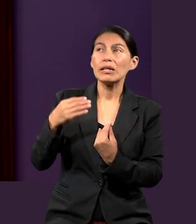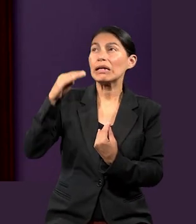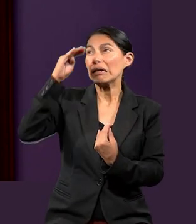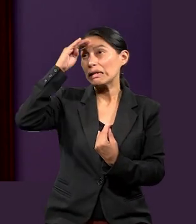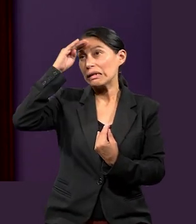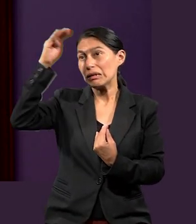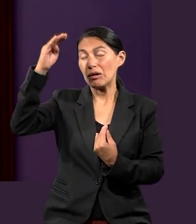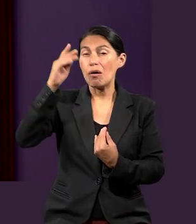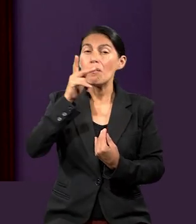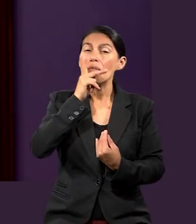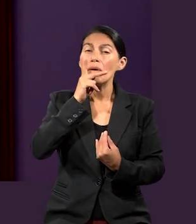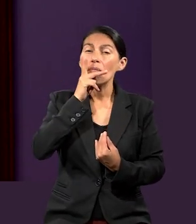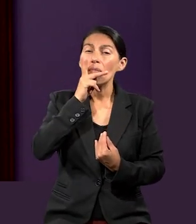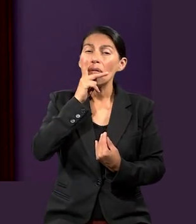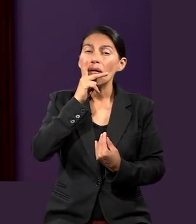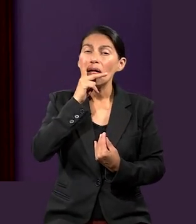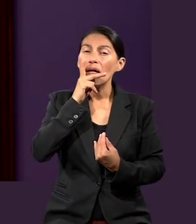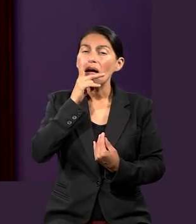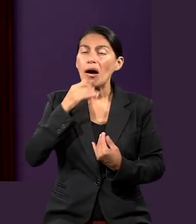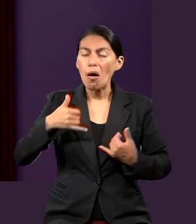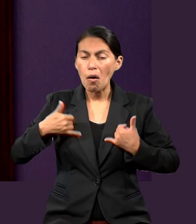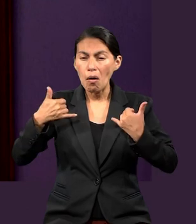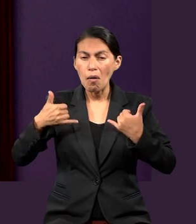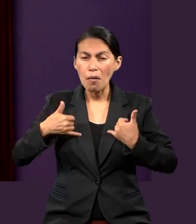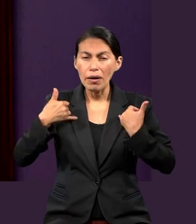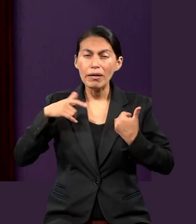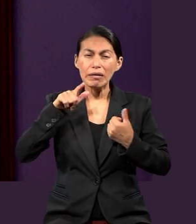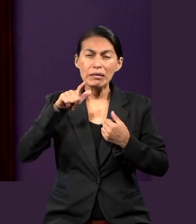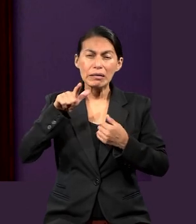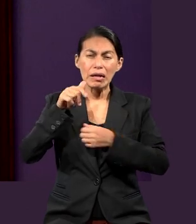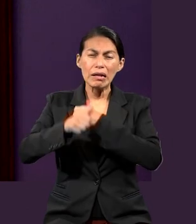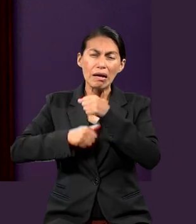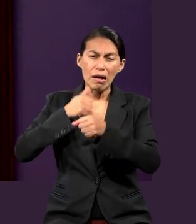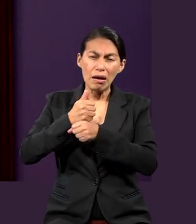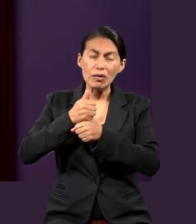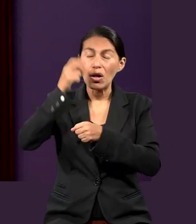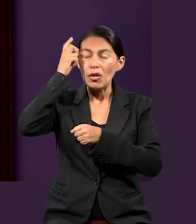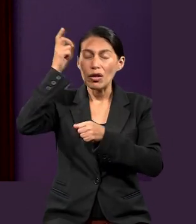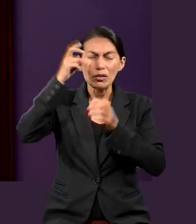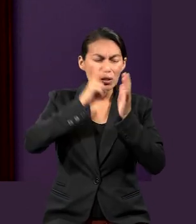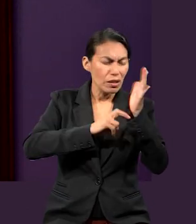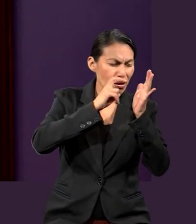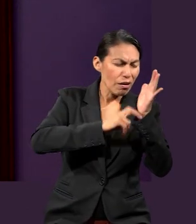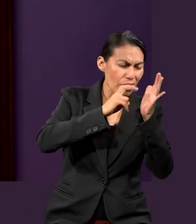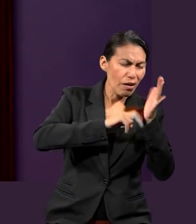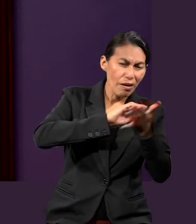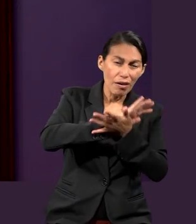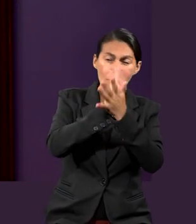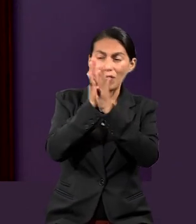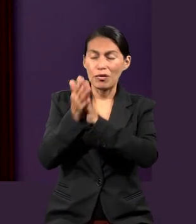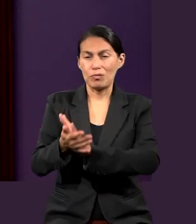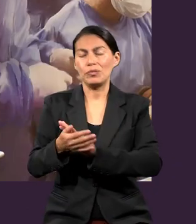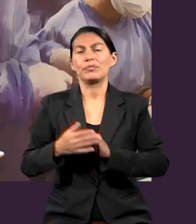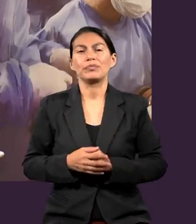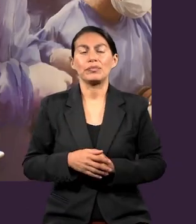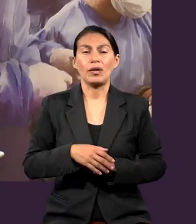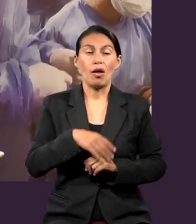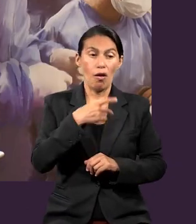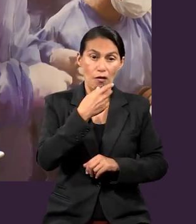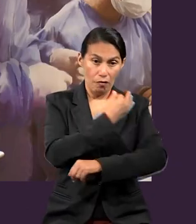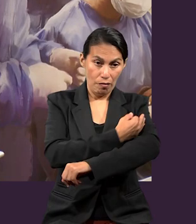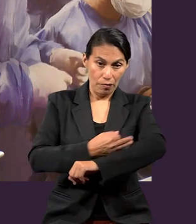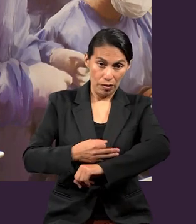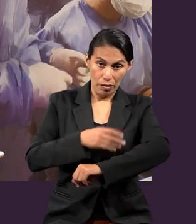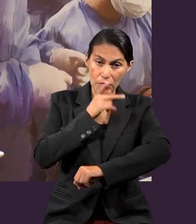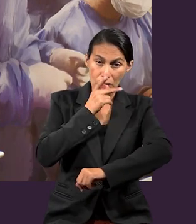especial, la forma en la que el Señor transformó a mi papá, siendo un joven de 17 años, pues su familia no era de